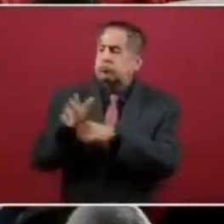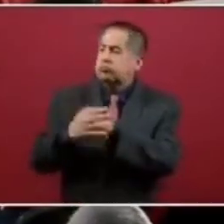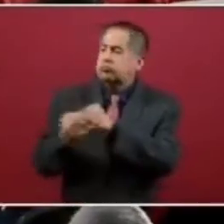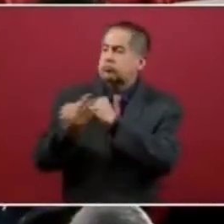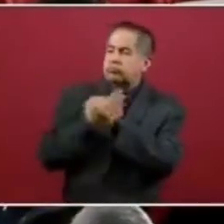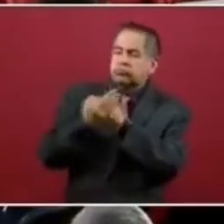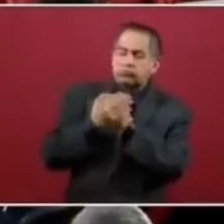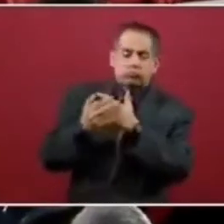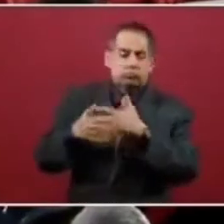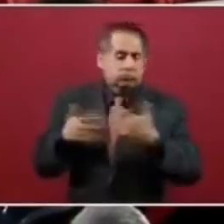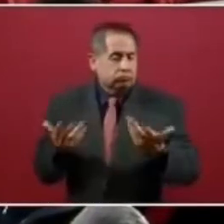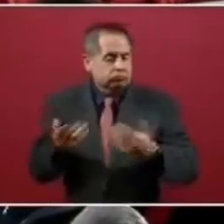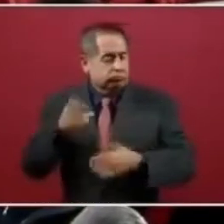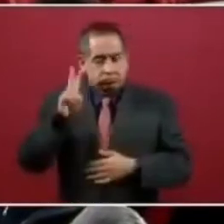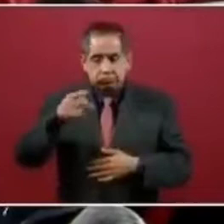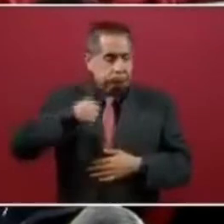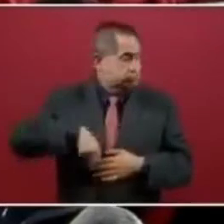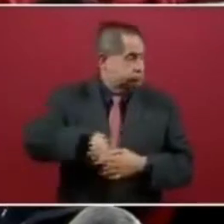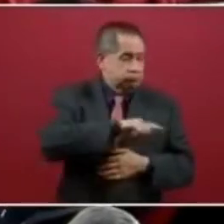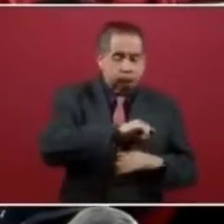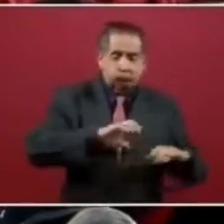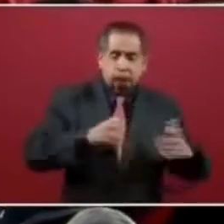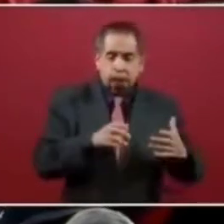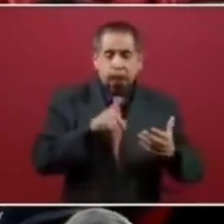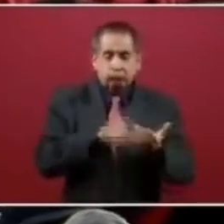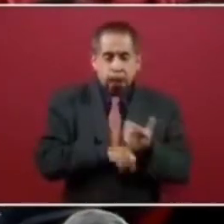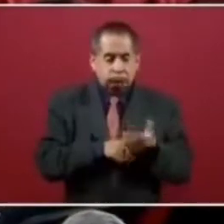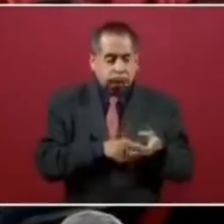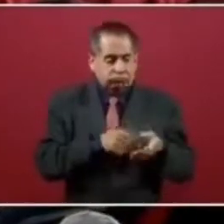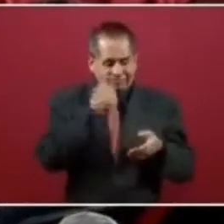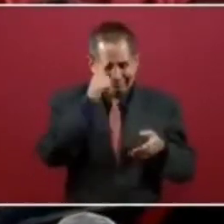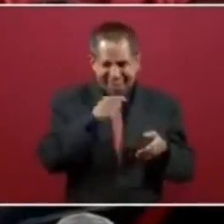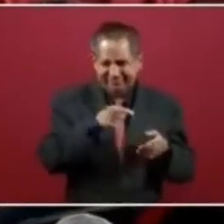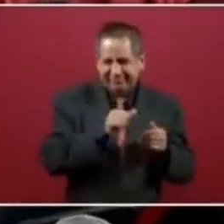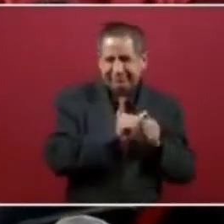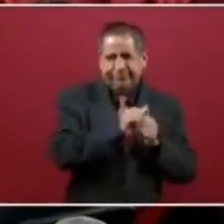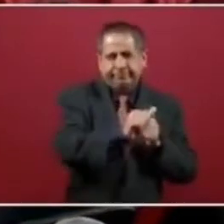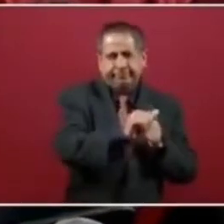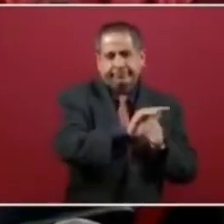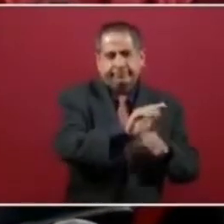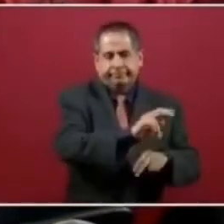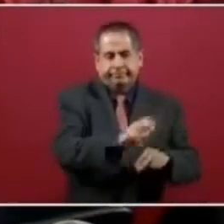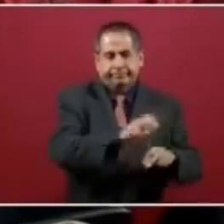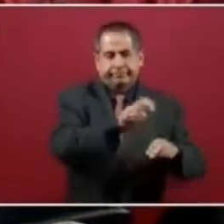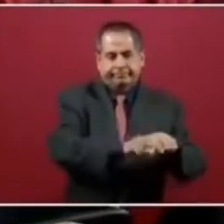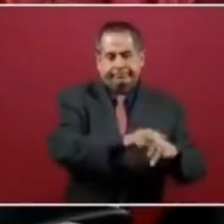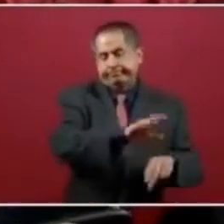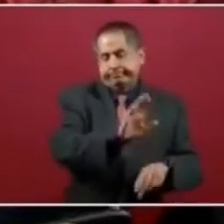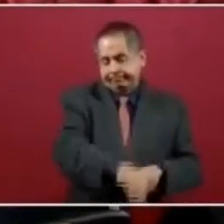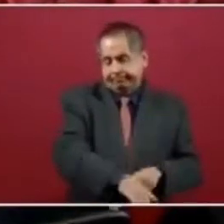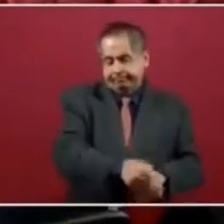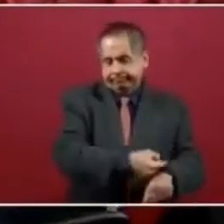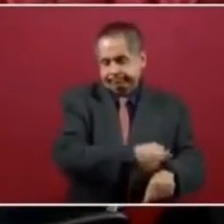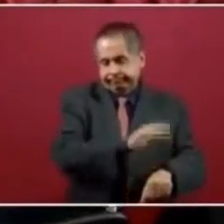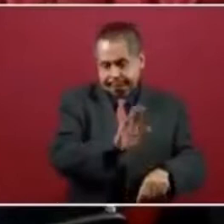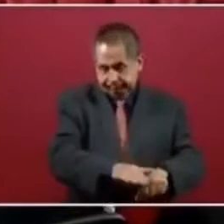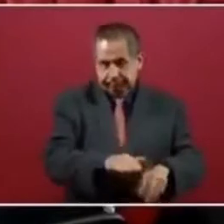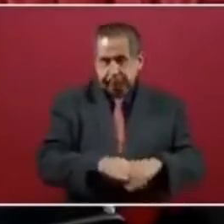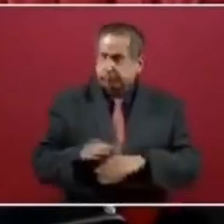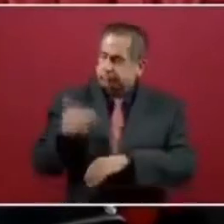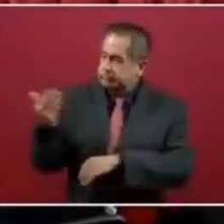nosotros, de nuestra situación aquí en el corredor de la muerte. Se los he pedido y me